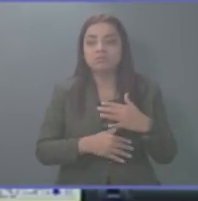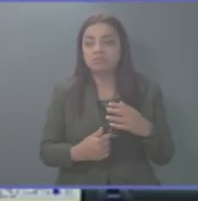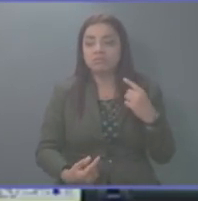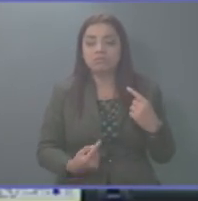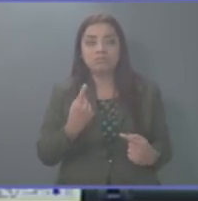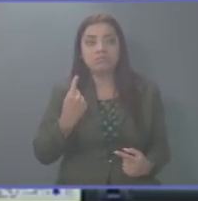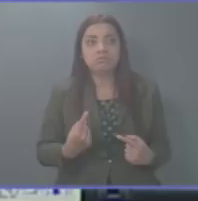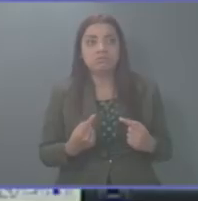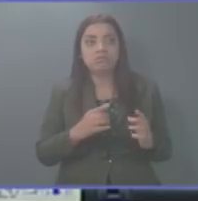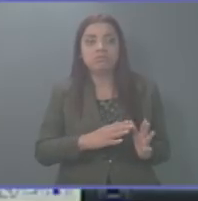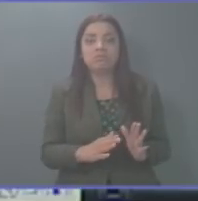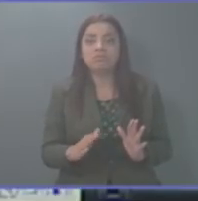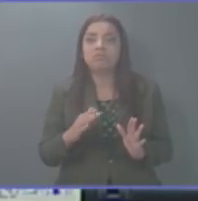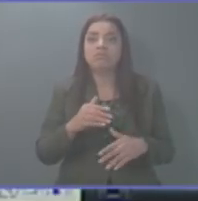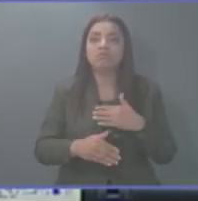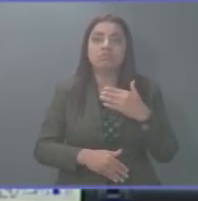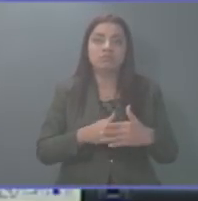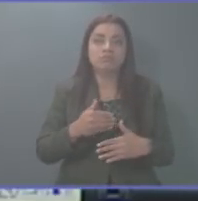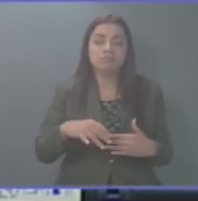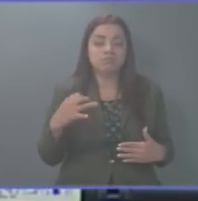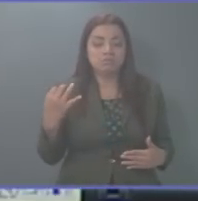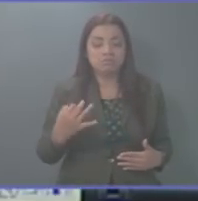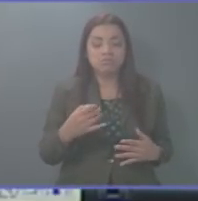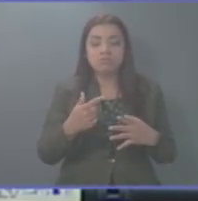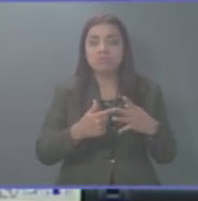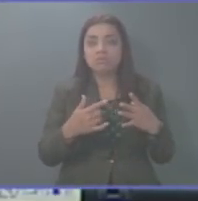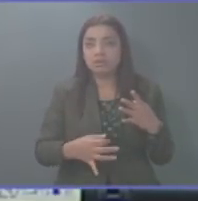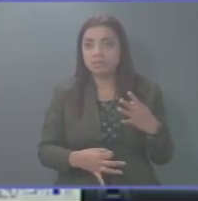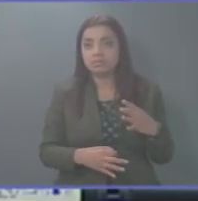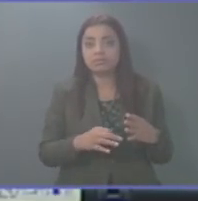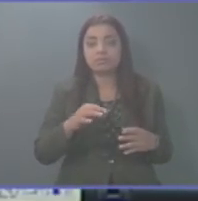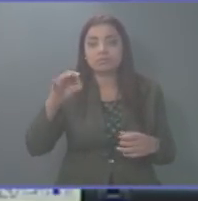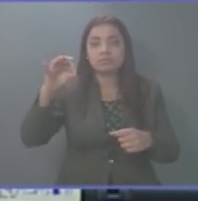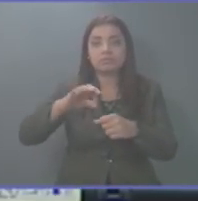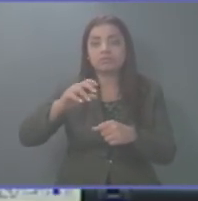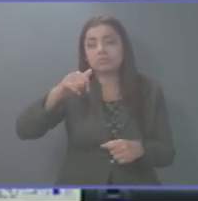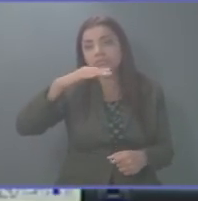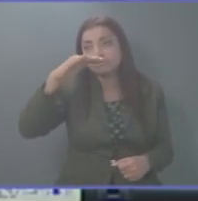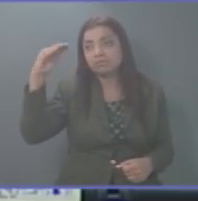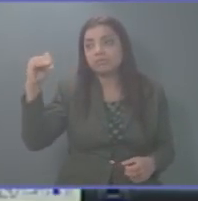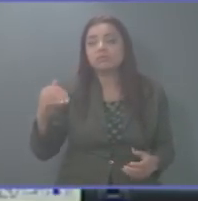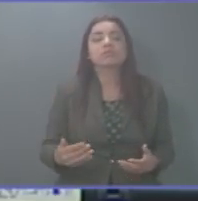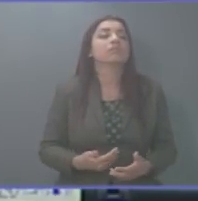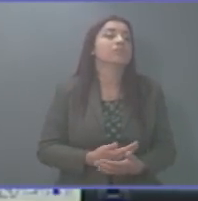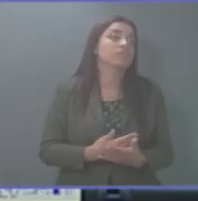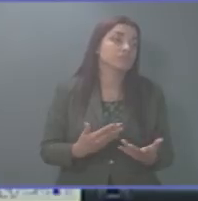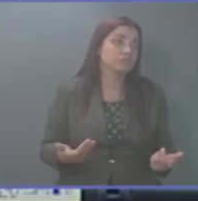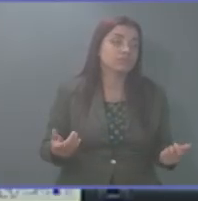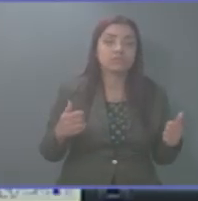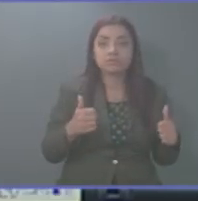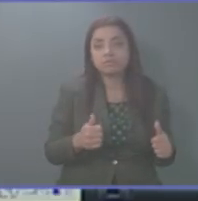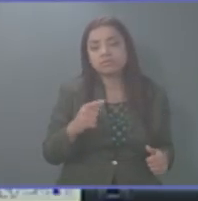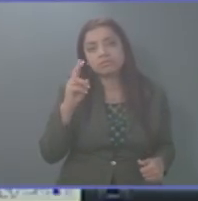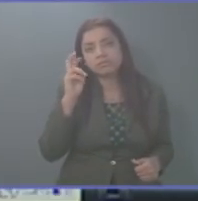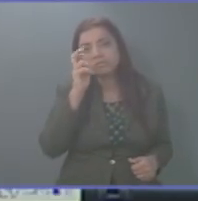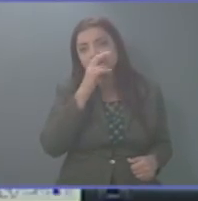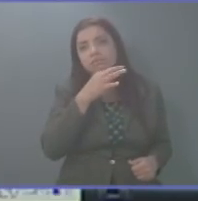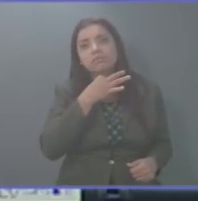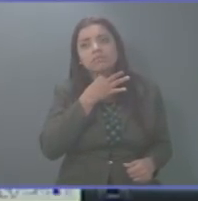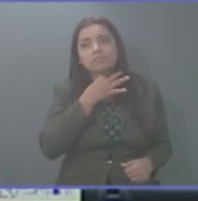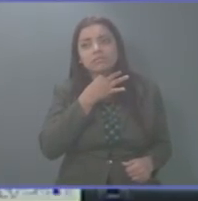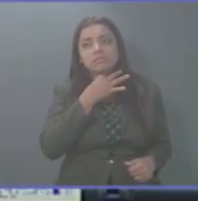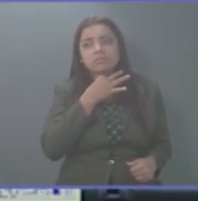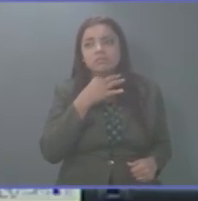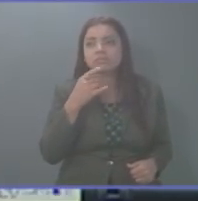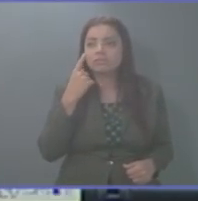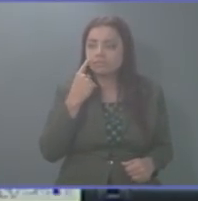eran los parámetros y los criterios que debía tener la ley de voto en el exterior. Ahora bien, qué curioso que